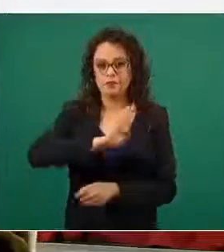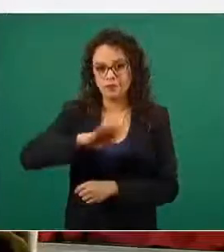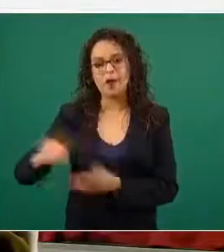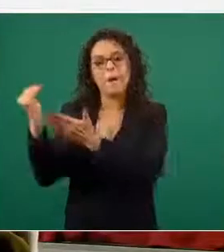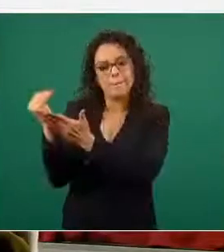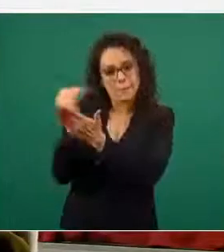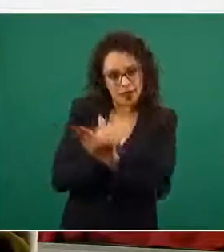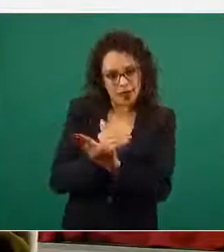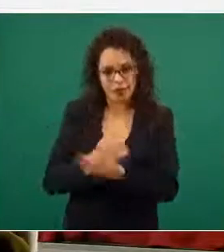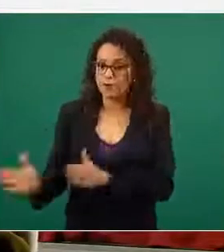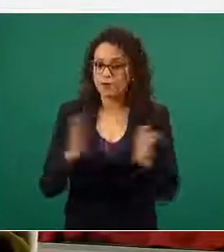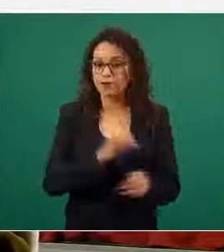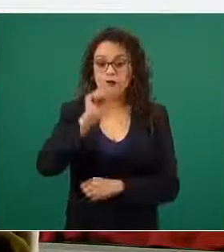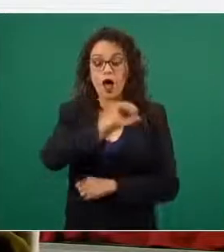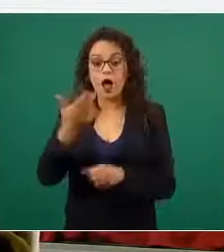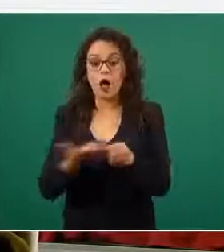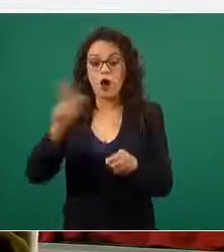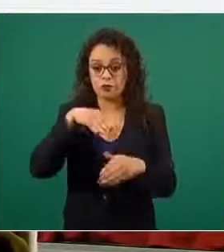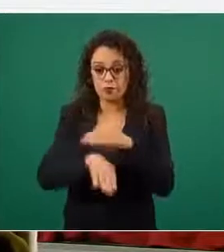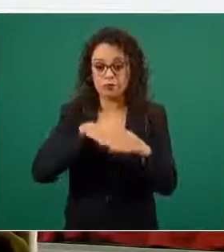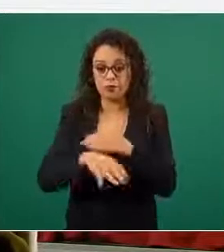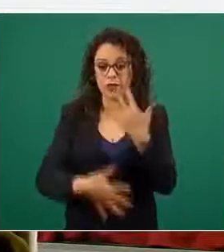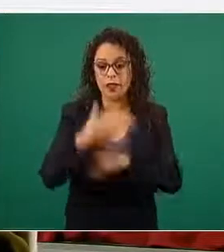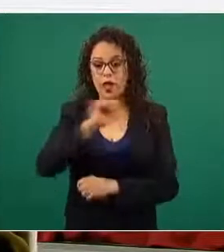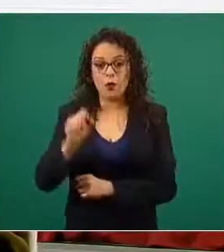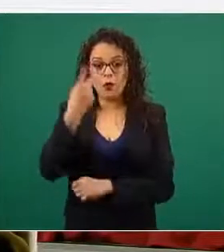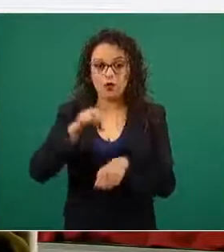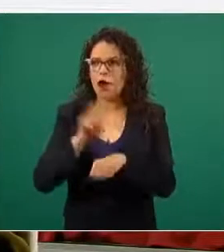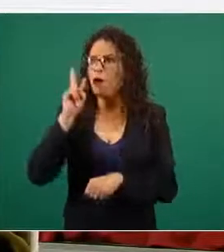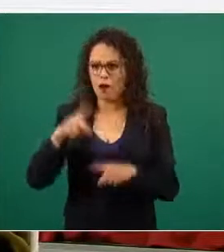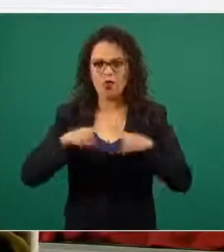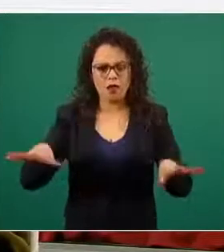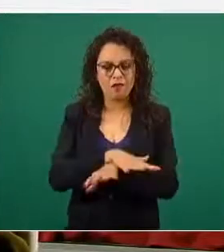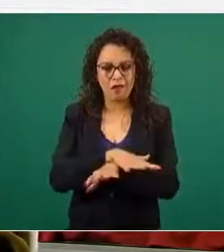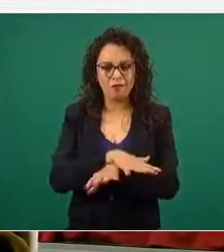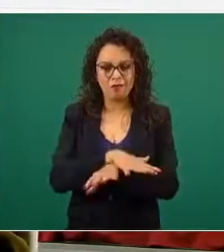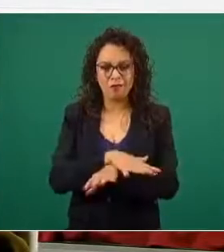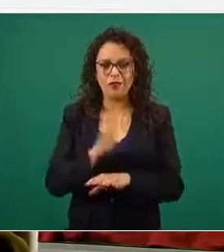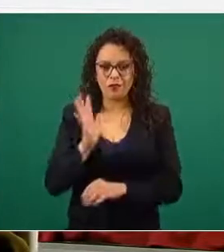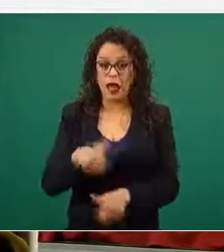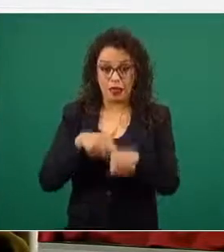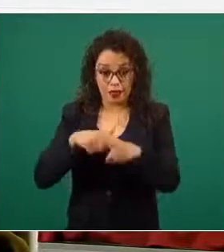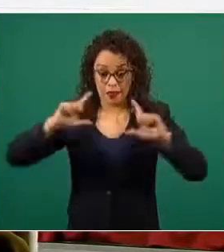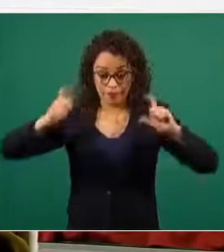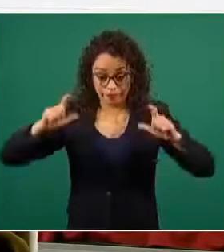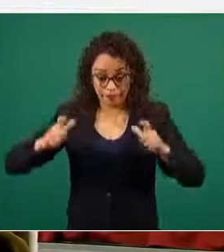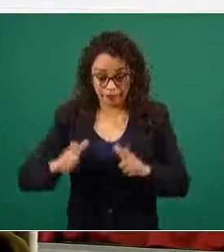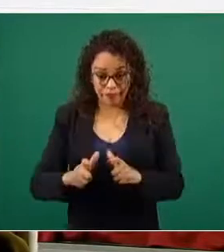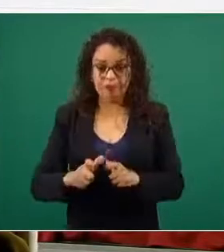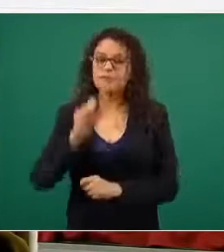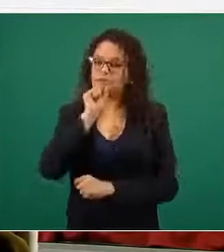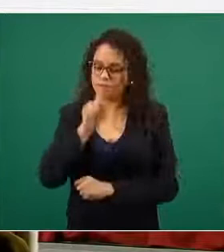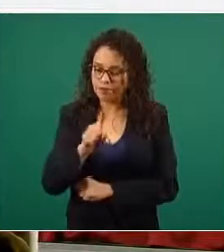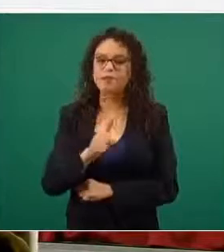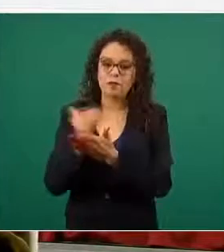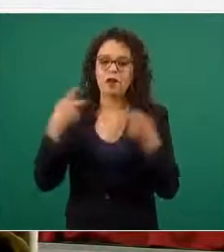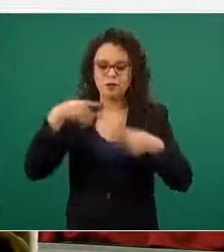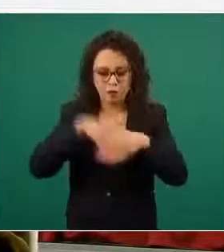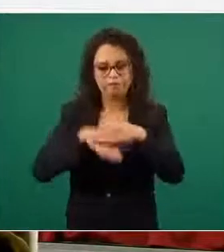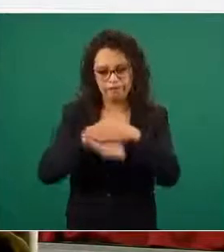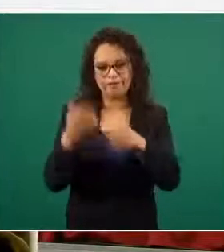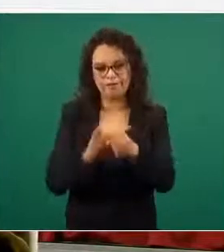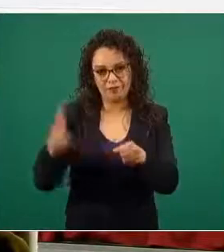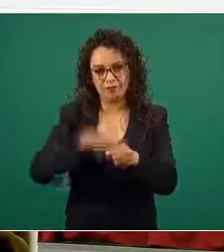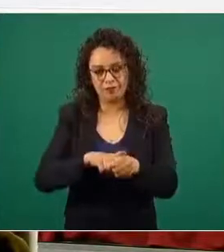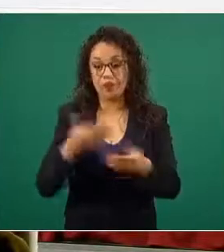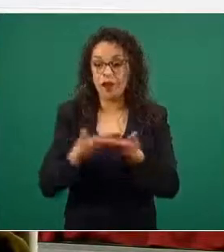las hospitalizaciones, lo mismo con un periodo también de 15 a 21 días se ve un cambio en la tendencia de hospitalizaciones. Si persiste el descenso de casos empezará el descenso de hospitalizaciones. Ahora sí, estado